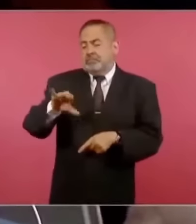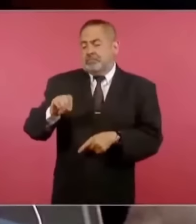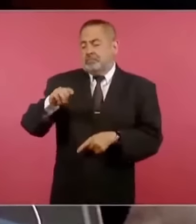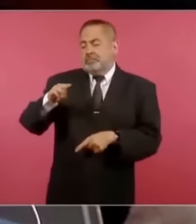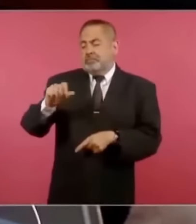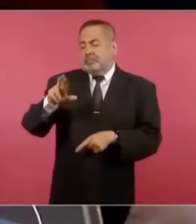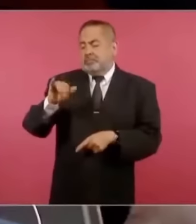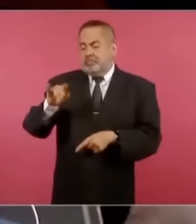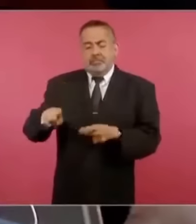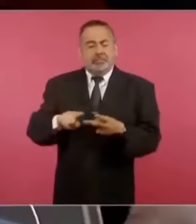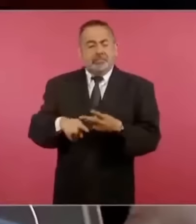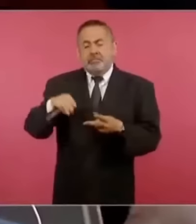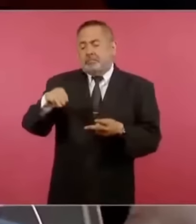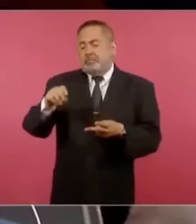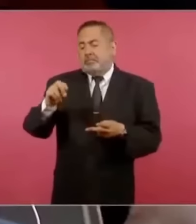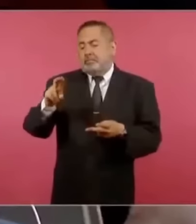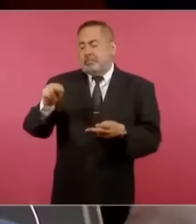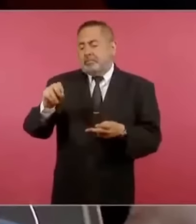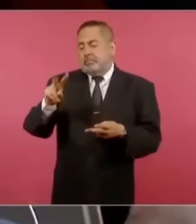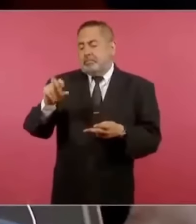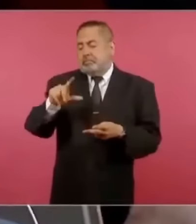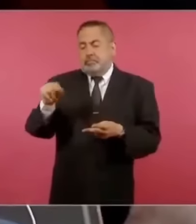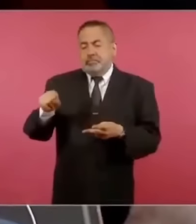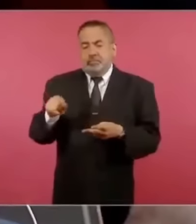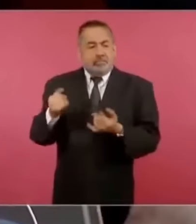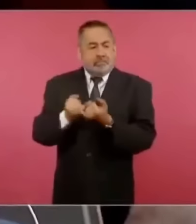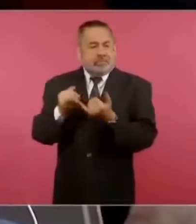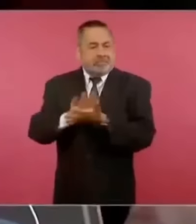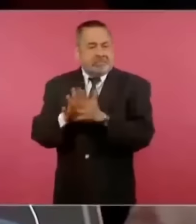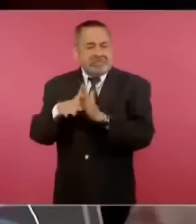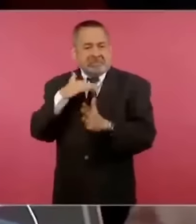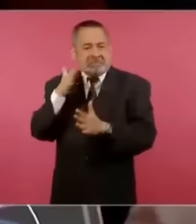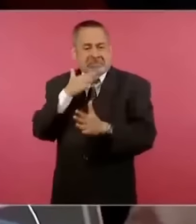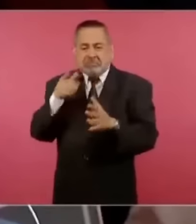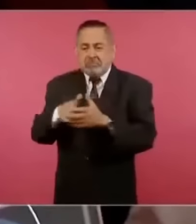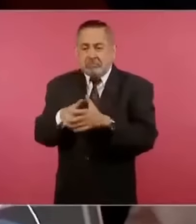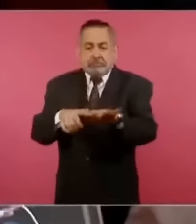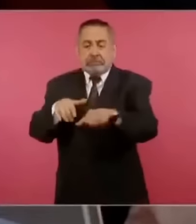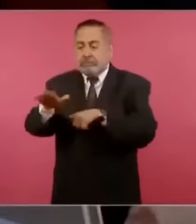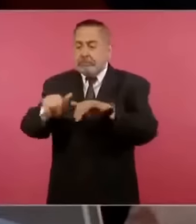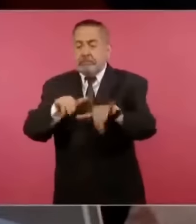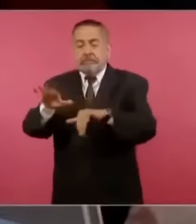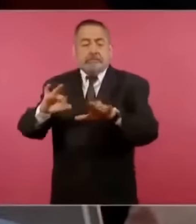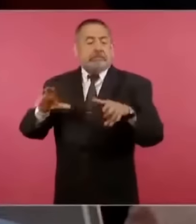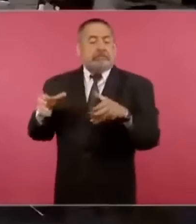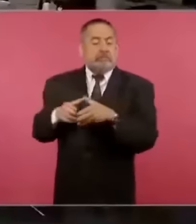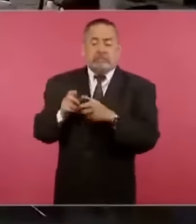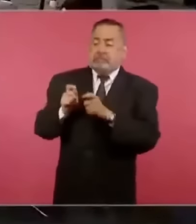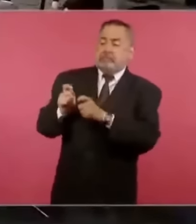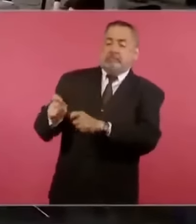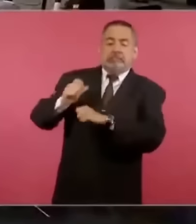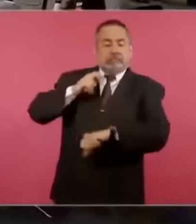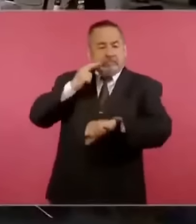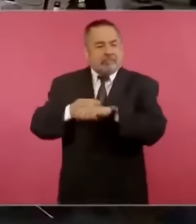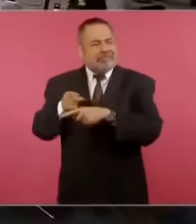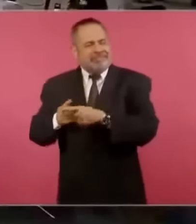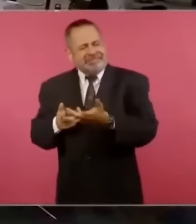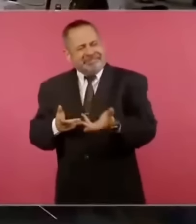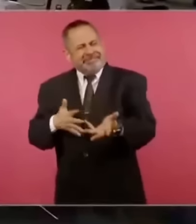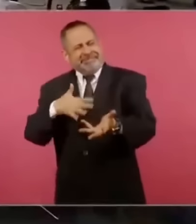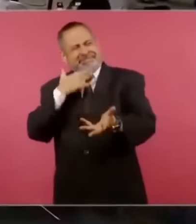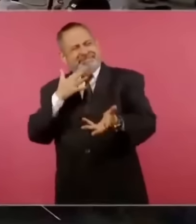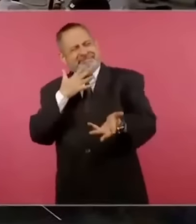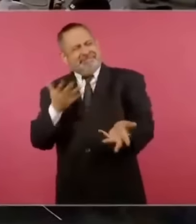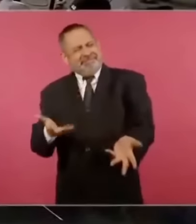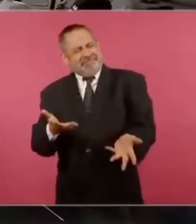Valle, están ahora ocupando lugares importantes en el partido y en los puestos de elección popular. Y en el caso particular de